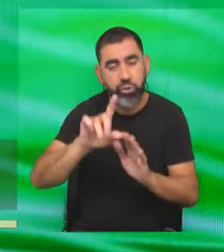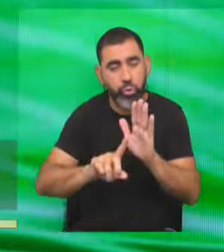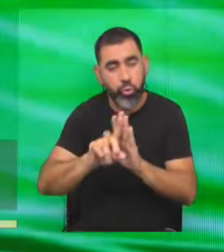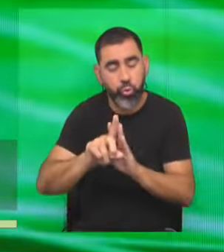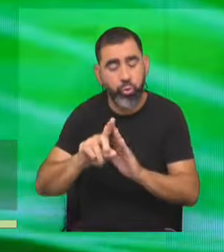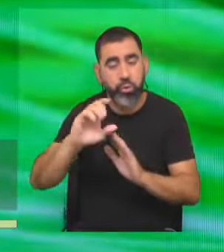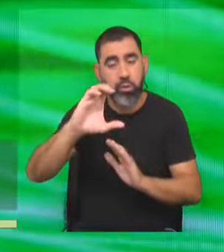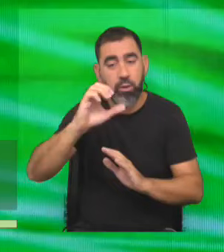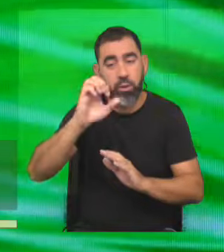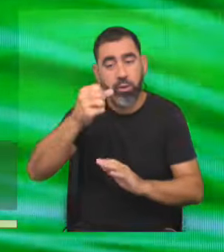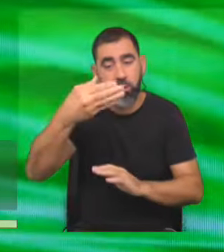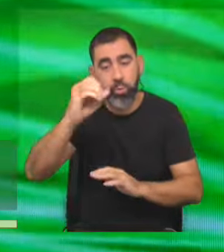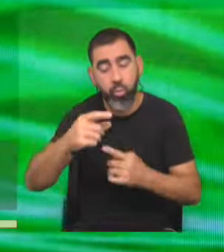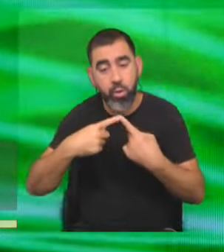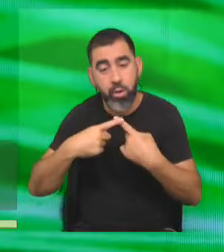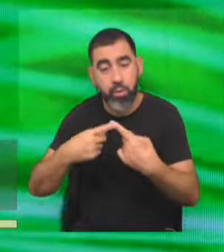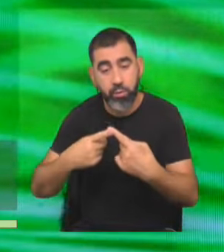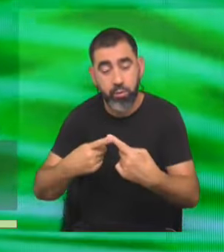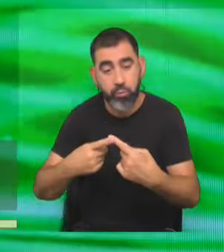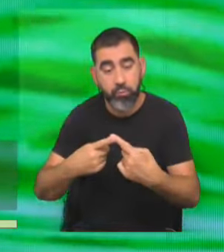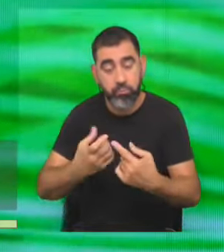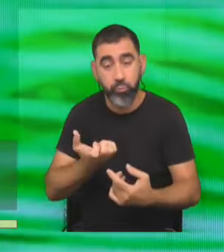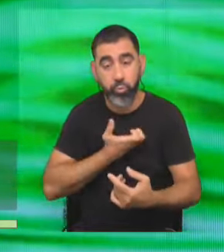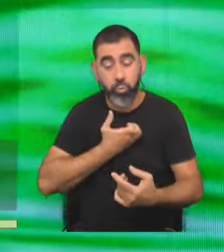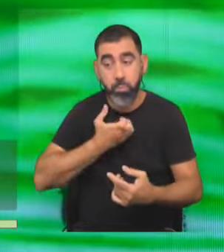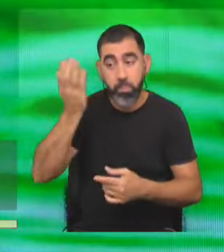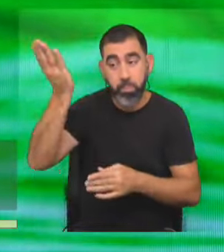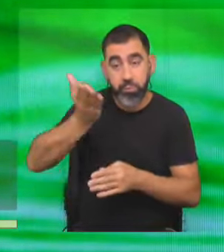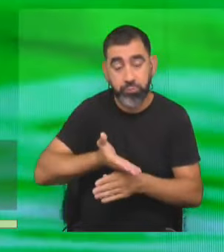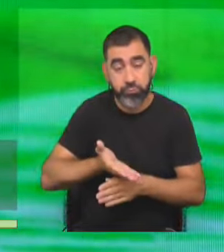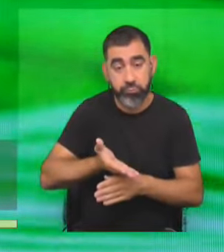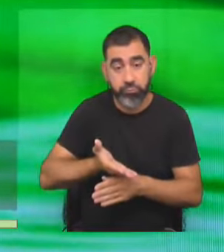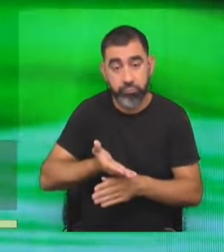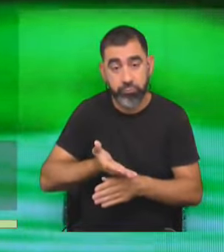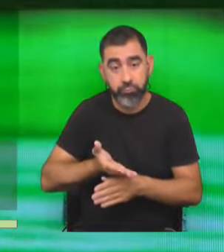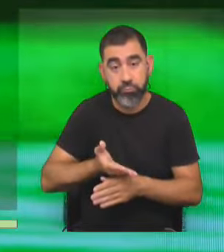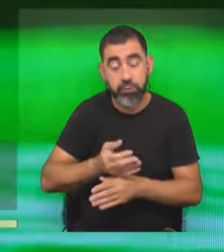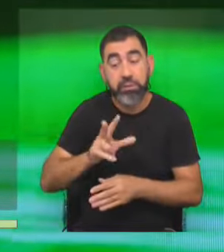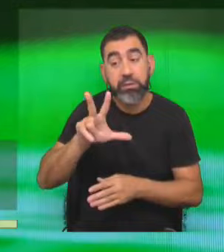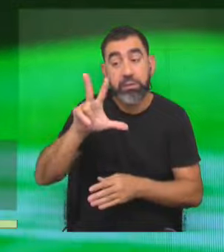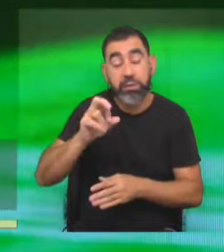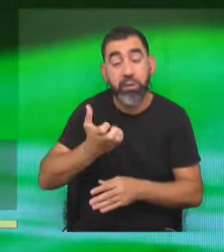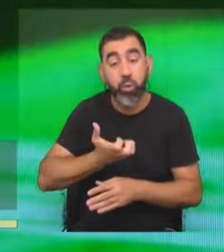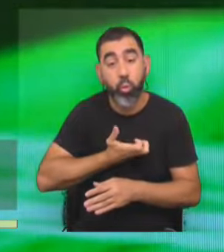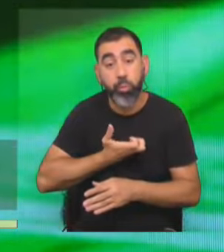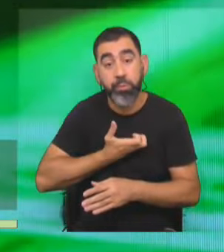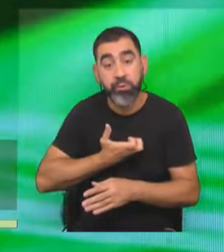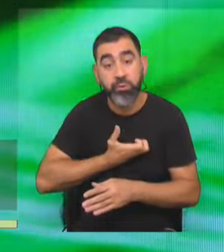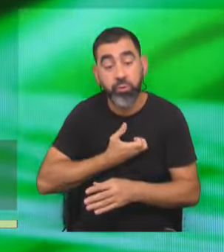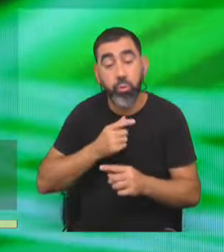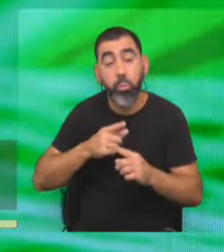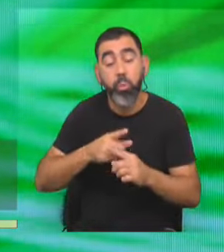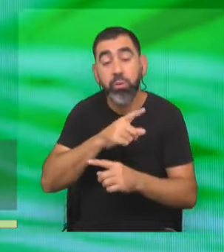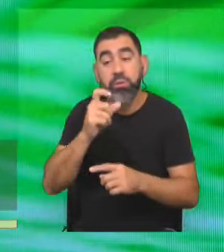cabó La teja allí las tasas de homicidio son de más de homicidios cada